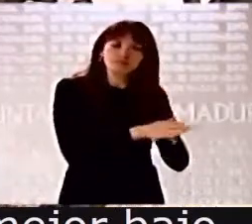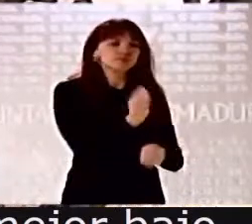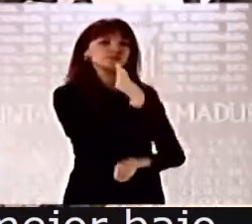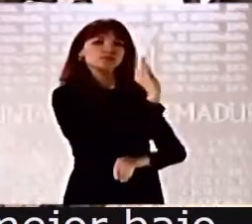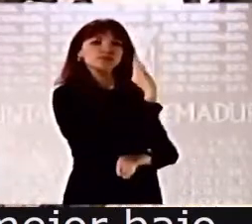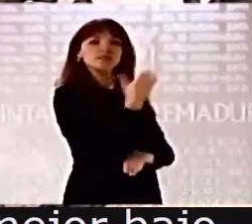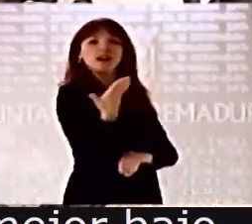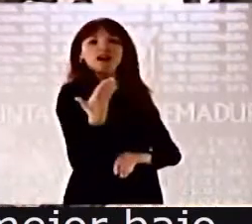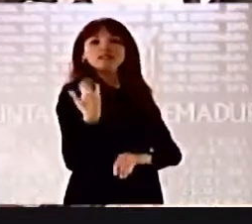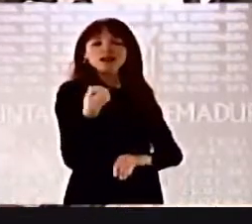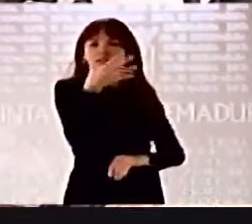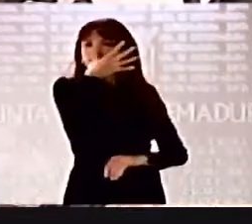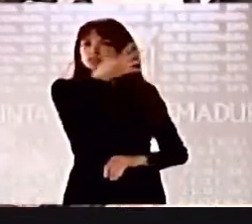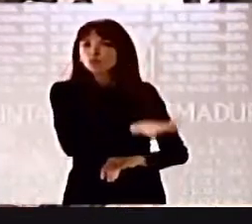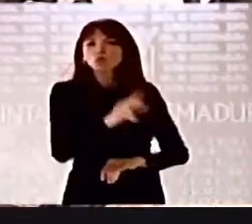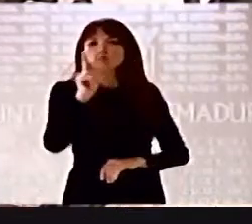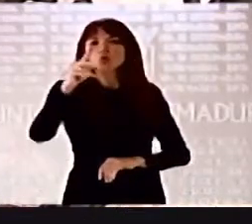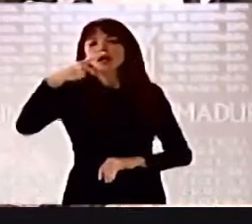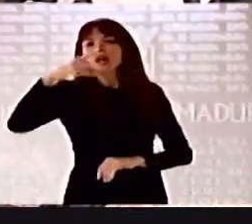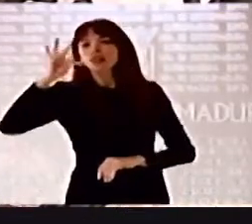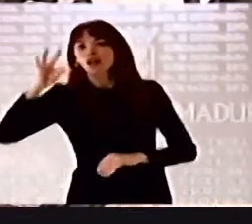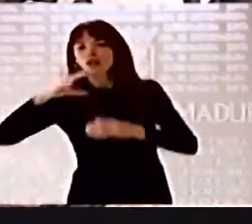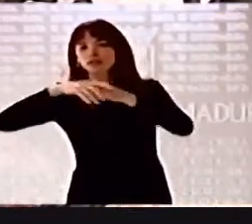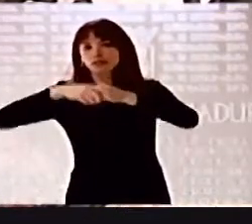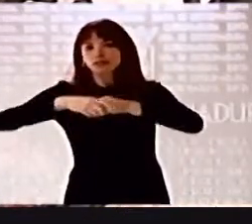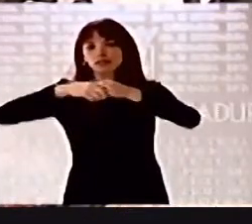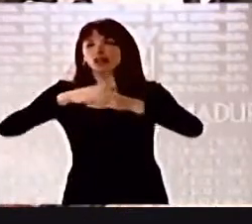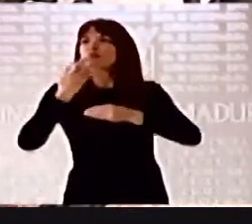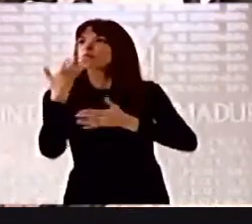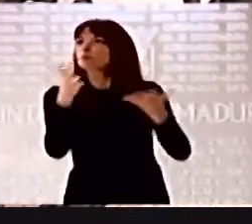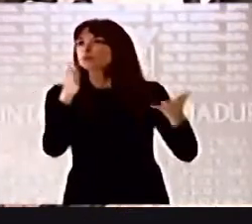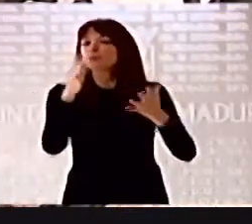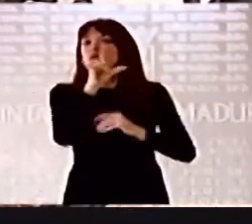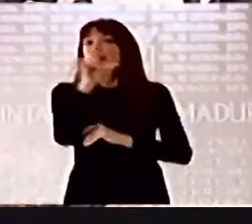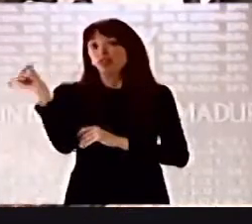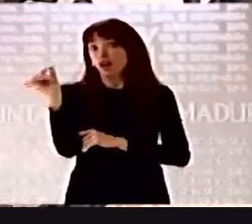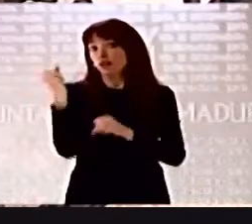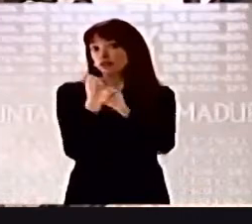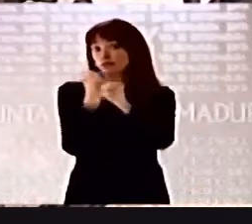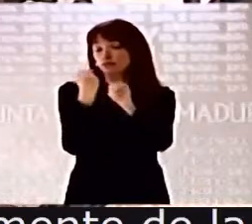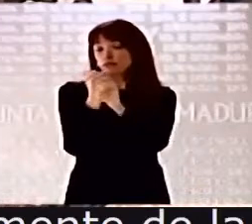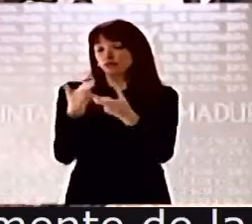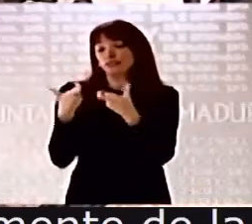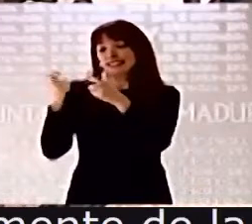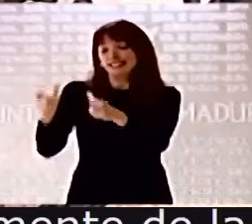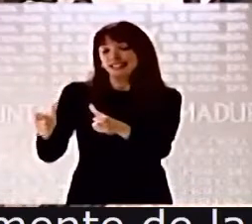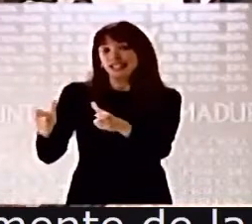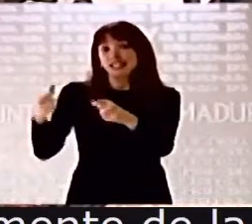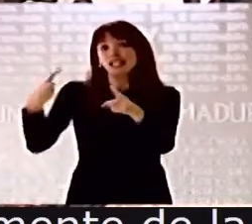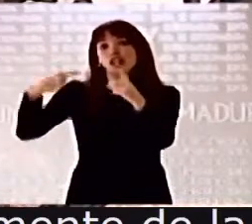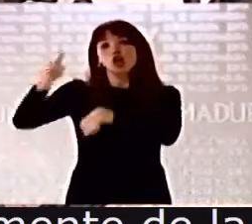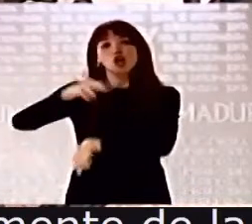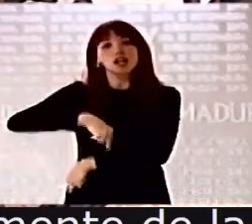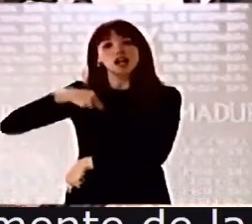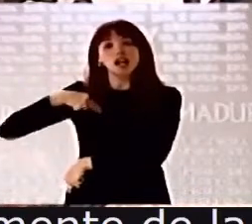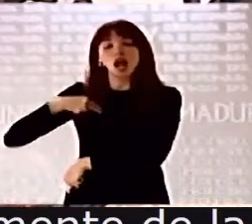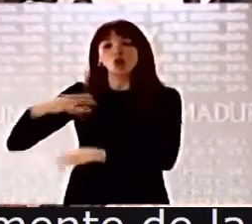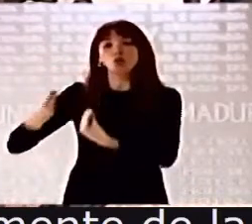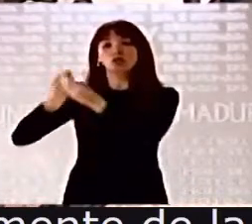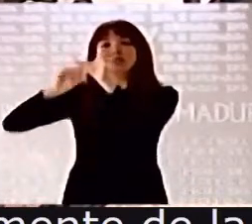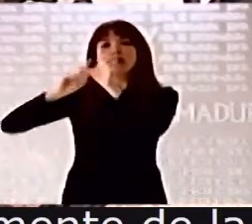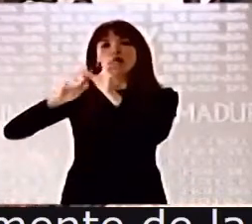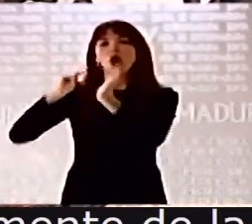UGT que un centenar de trabajadores aproximadamente de la Administración General de la Junta no han cobrado la paga extra de